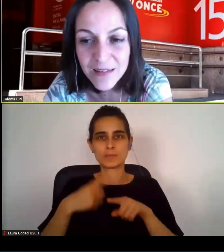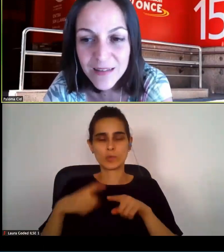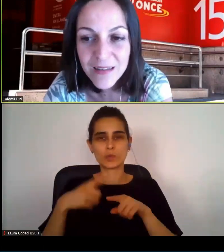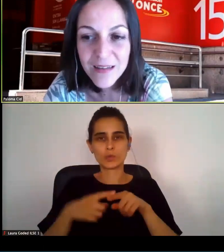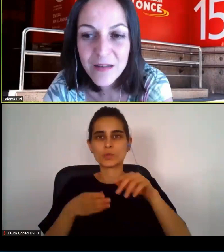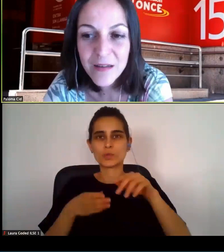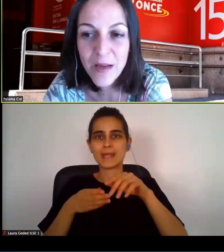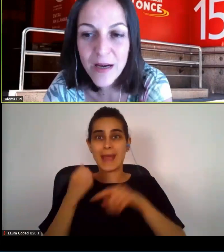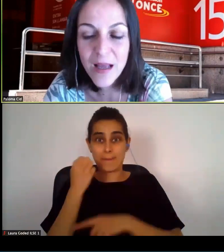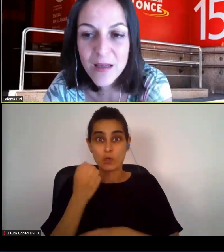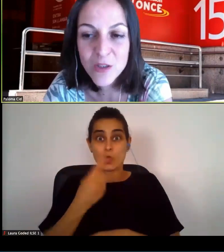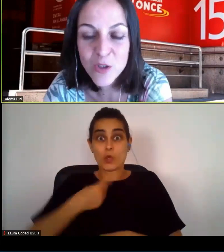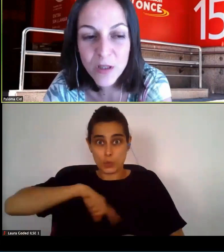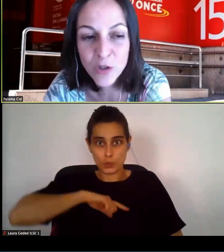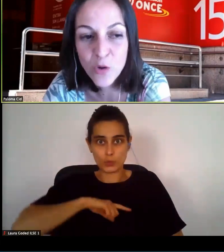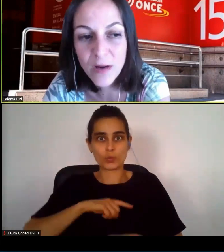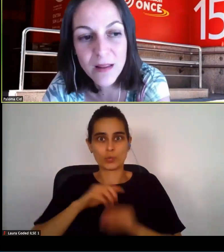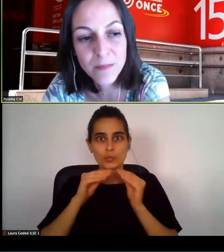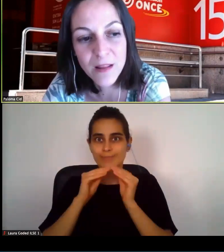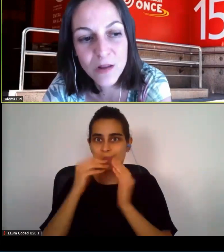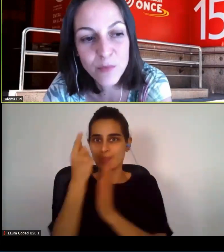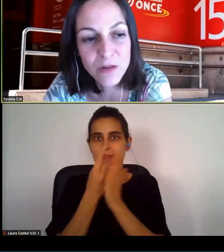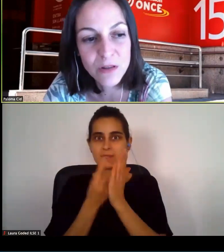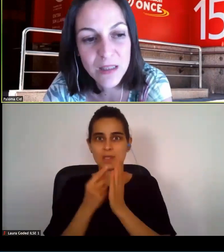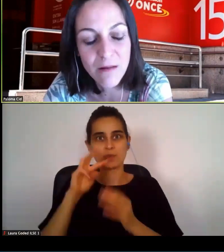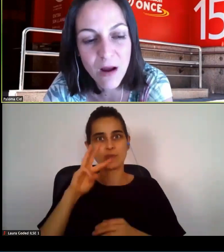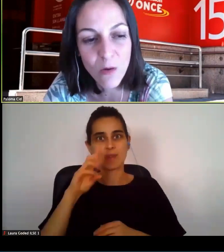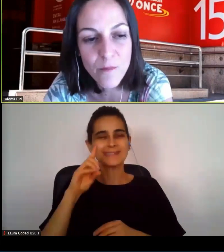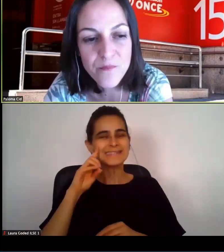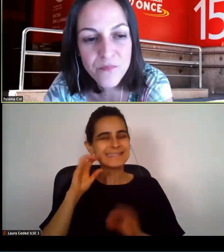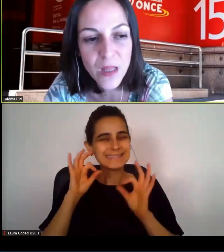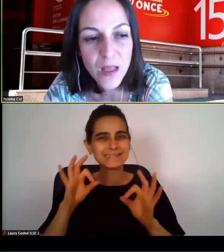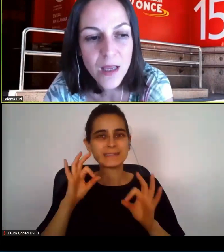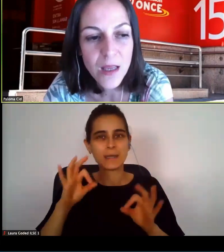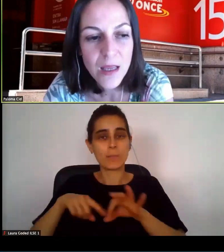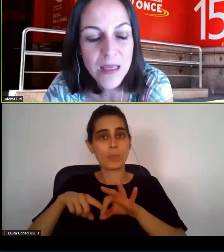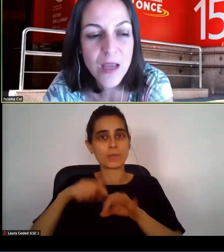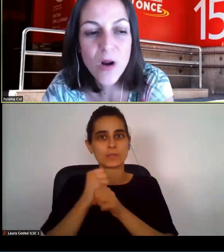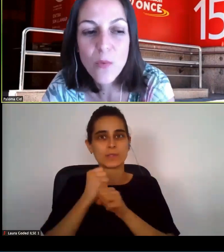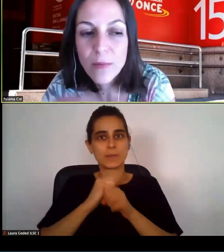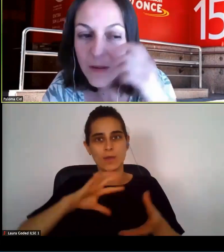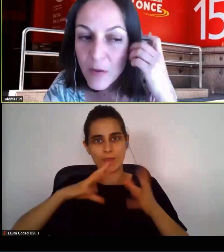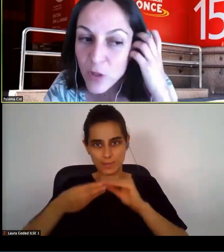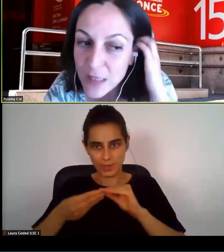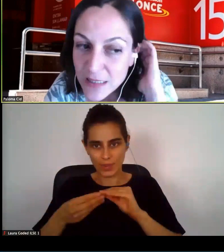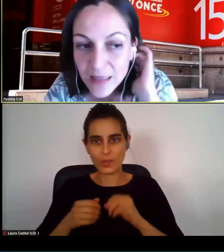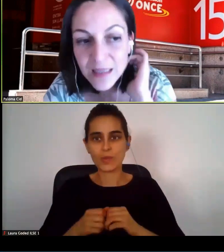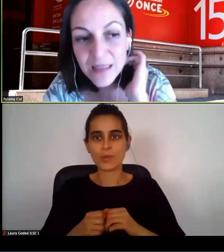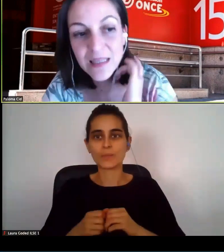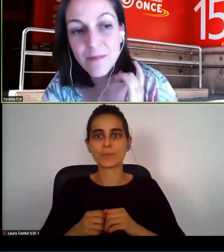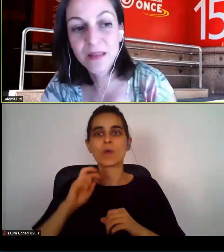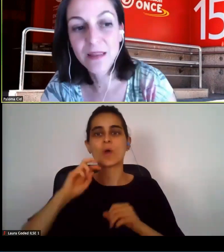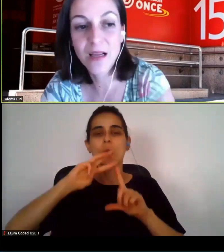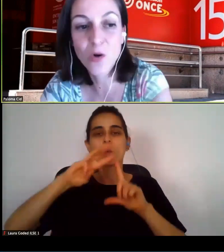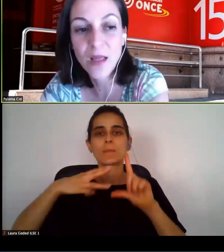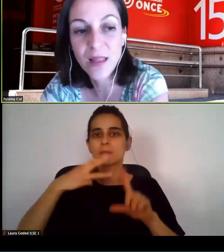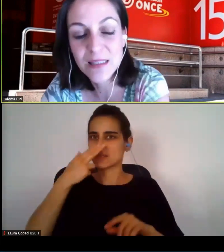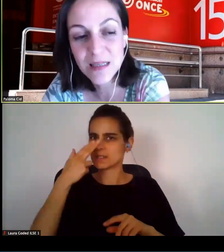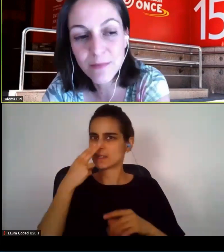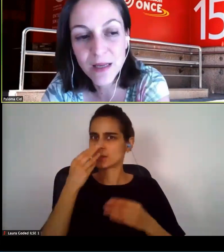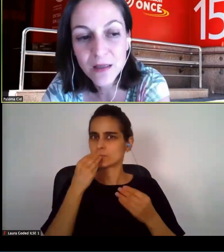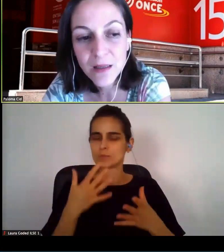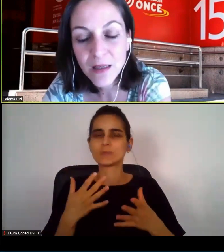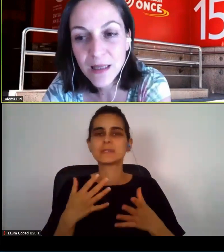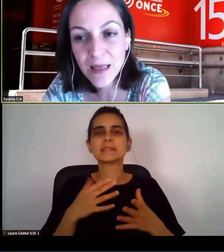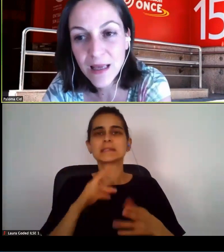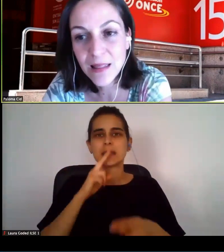3D, sobre todo para adaptación de puestos de trabajo. Y hay una web también muy interesante que se llama